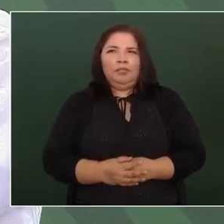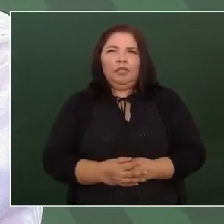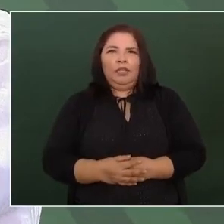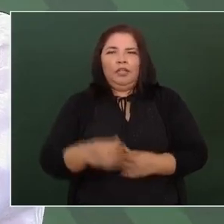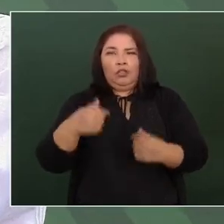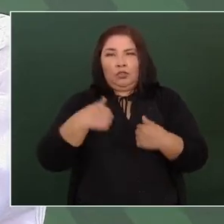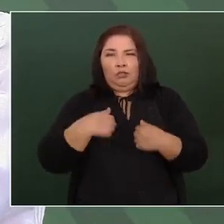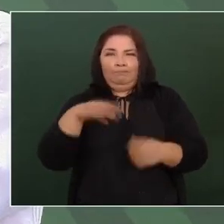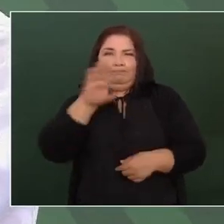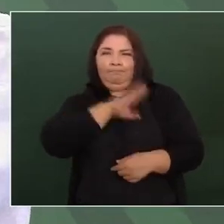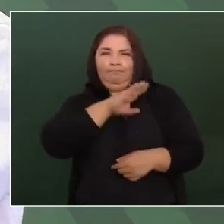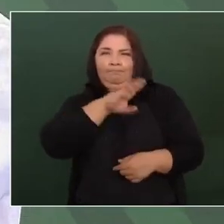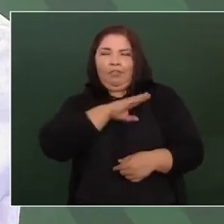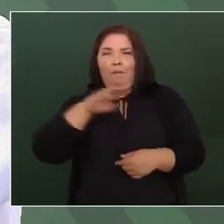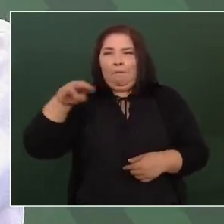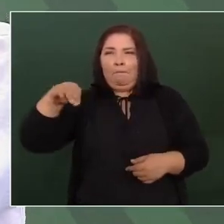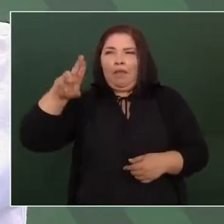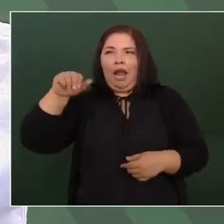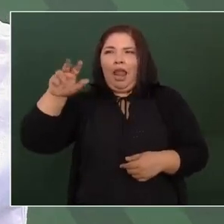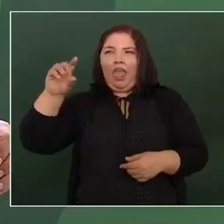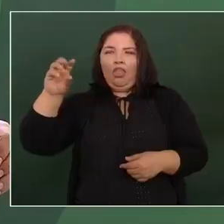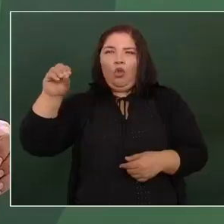a Maradona, ninguno,